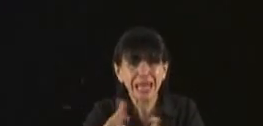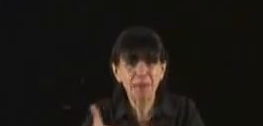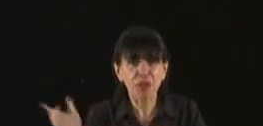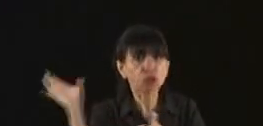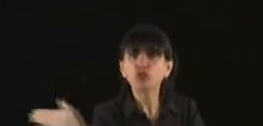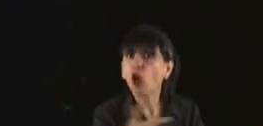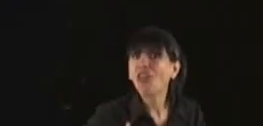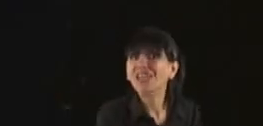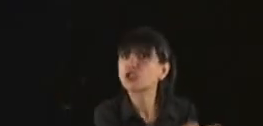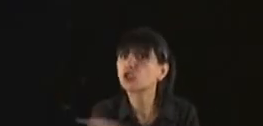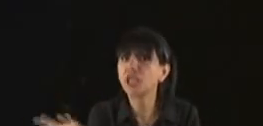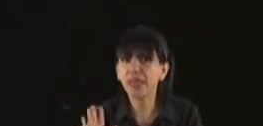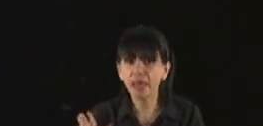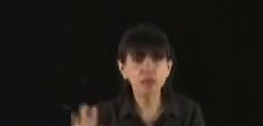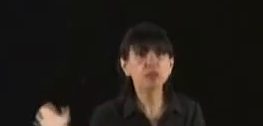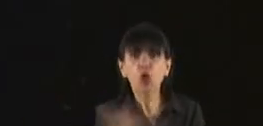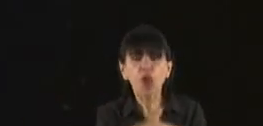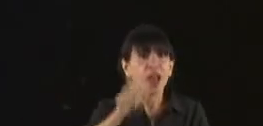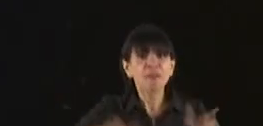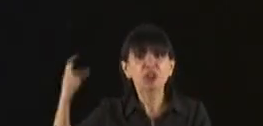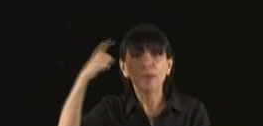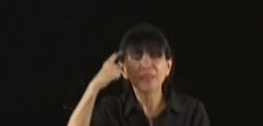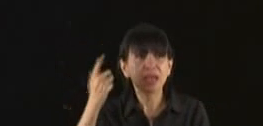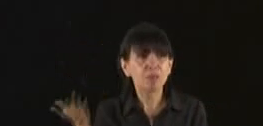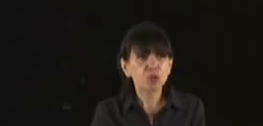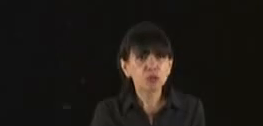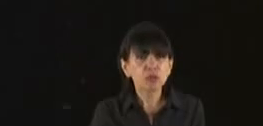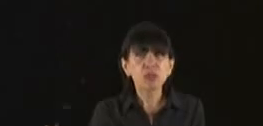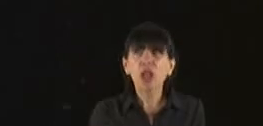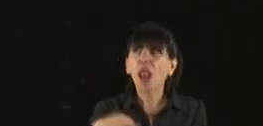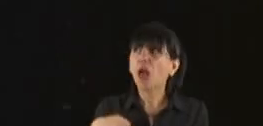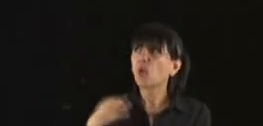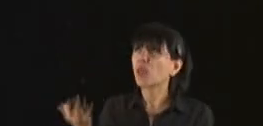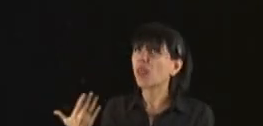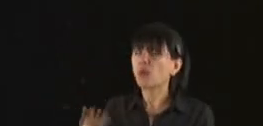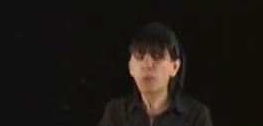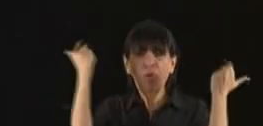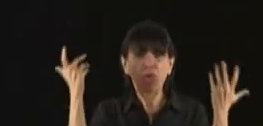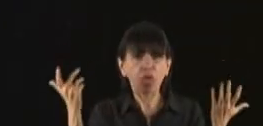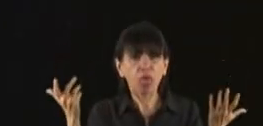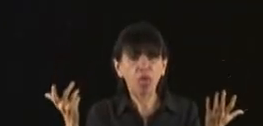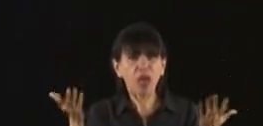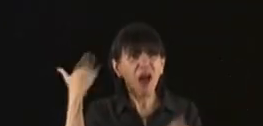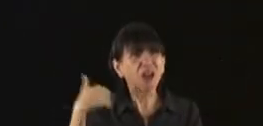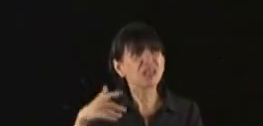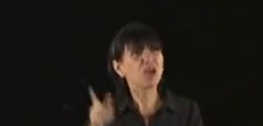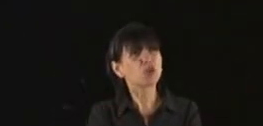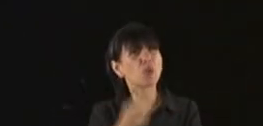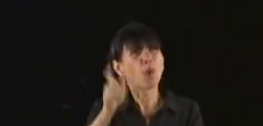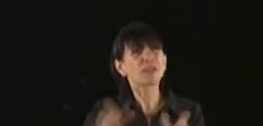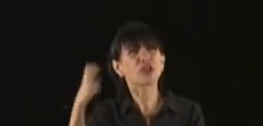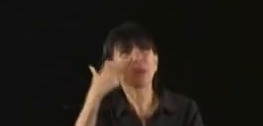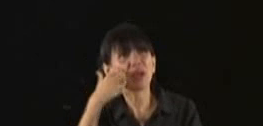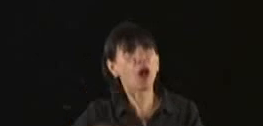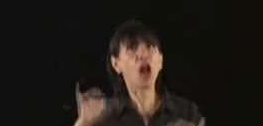fuimos pensando que todo podía ser efímero. Pues ya no se morían los viejos, se podían morir los jóvenes. Y ya no se podían morir